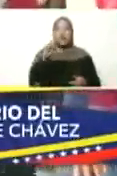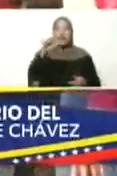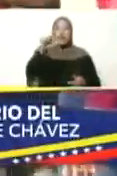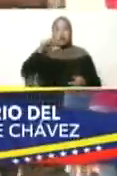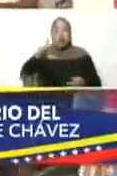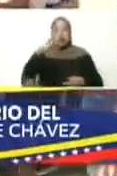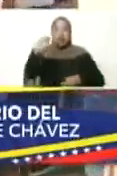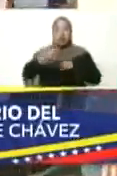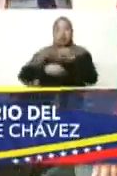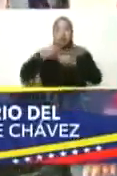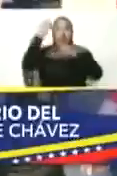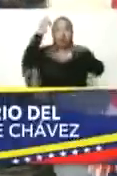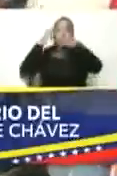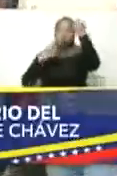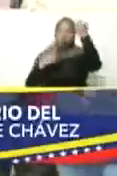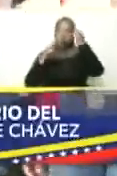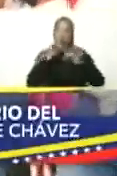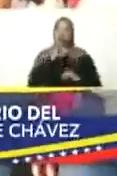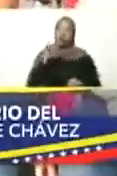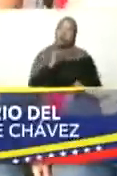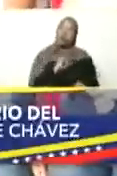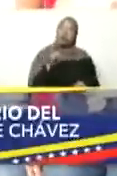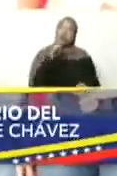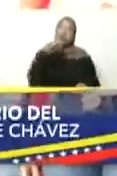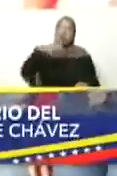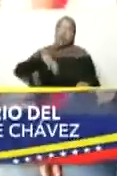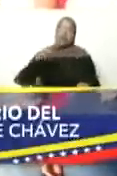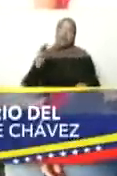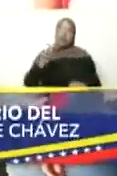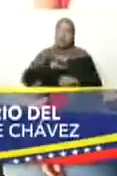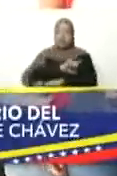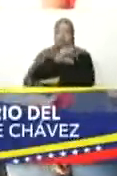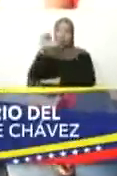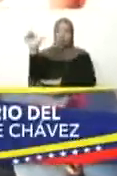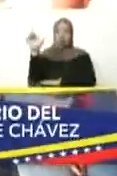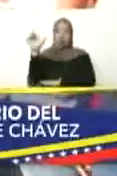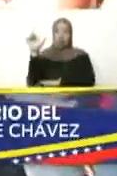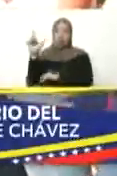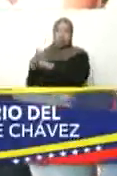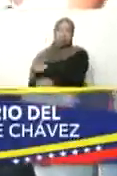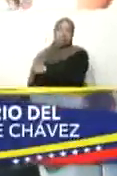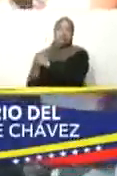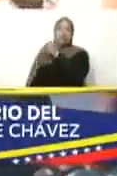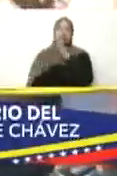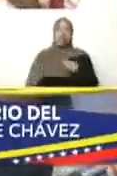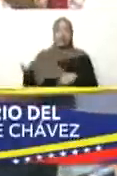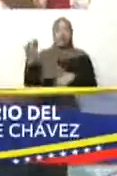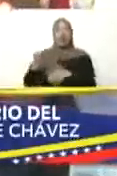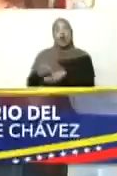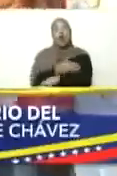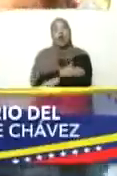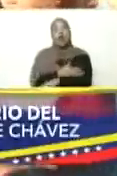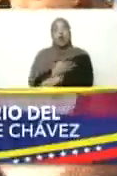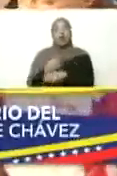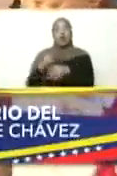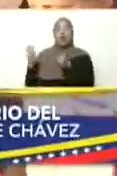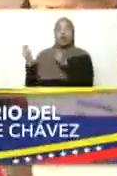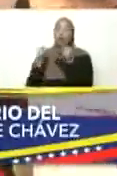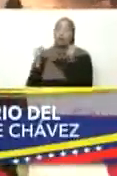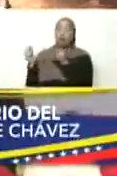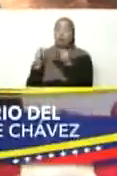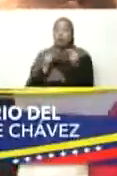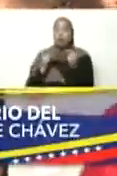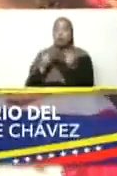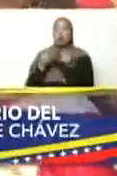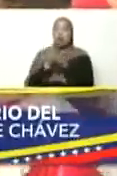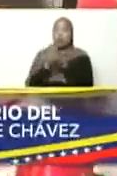Este territorio de Simón Planas es la zona cerealera del estado Lara. Aquí hace ratico conversaba con el ministro Wilmar Castro Soteldo. Le vamos a presentar un